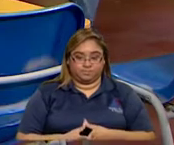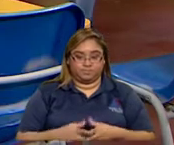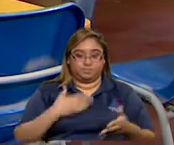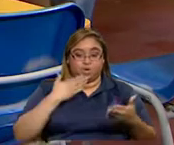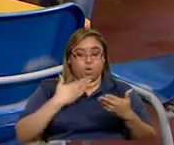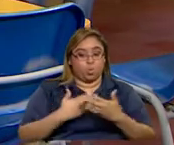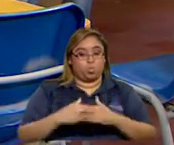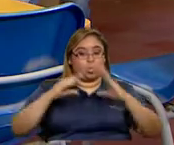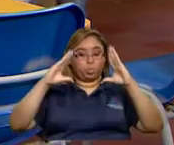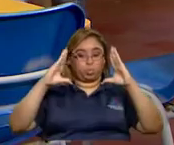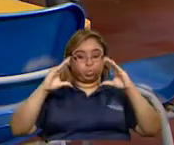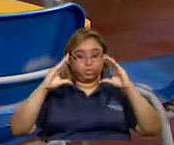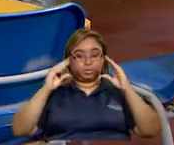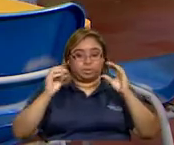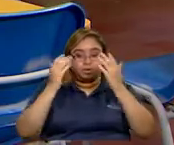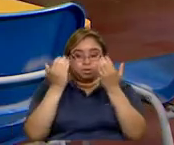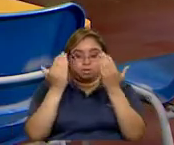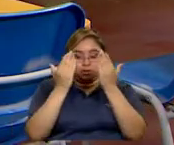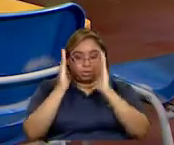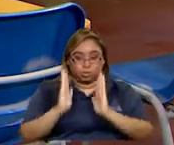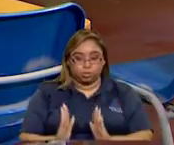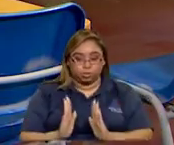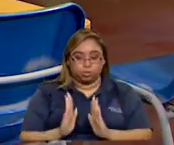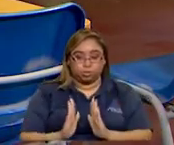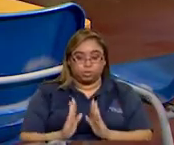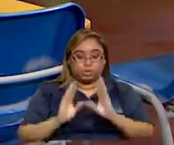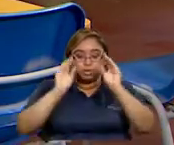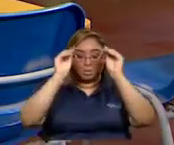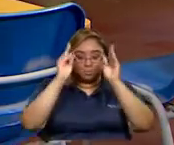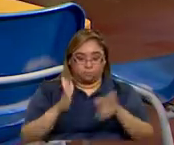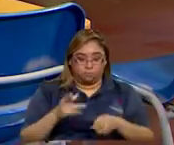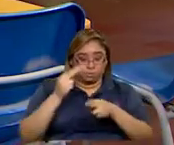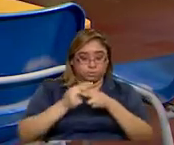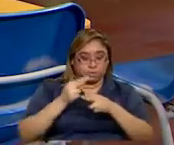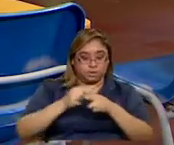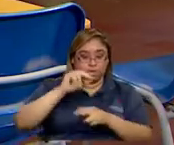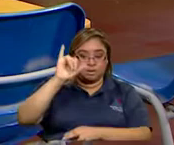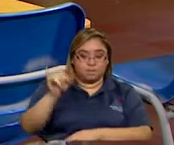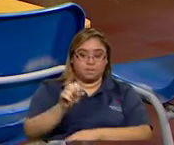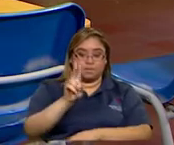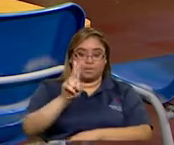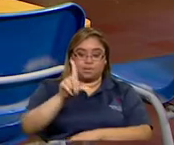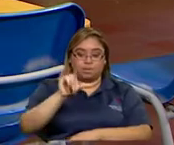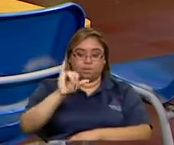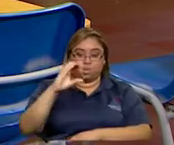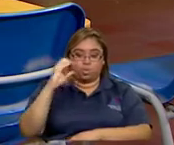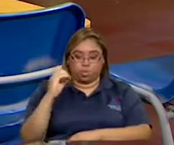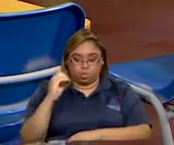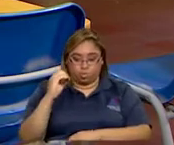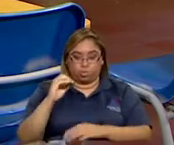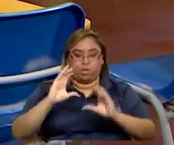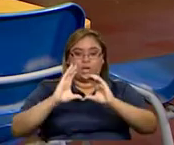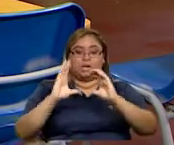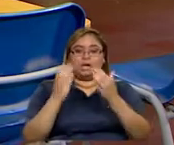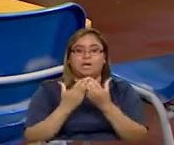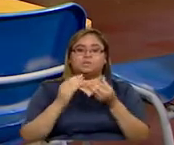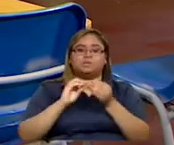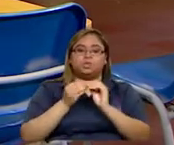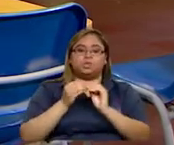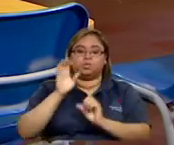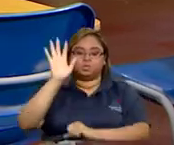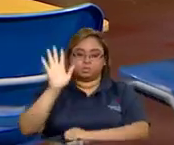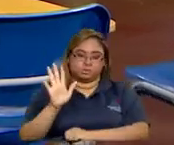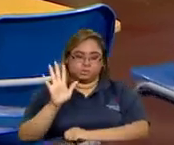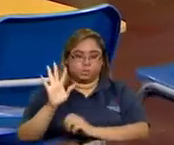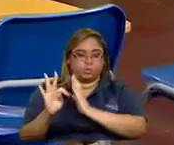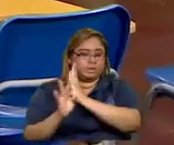Buenas, estimados estudiantes, soy el profesor Julio Grandison nuevamente con ustedes en esta clase número 5 de técnico en